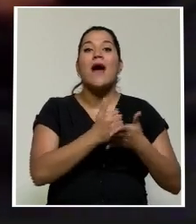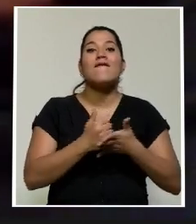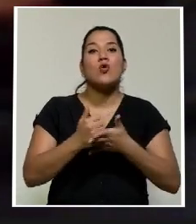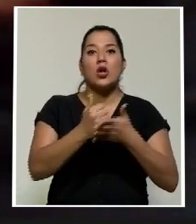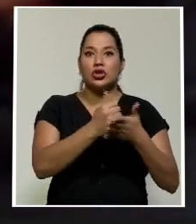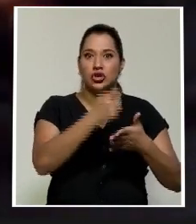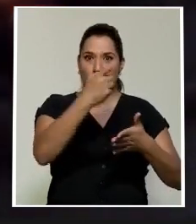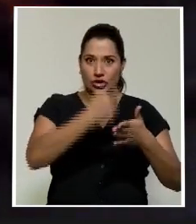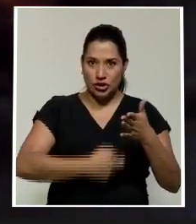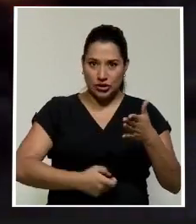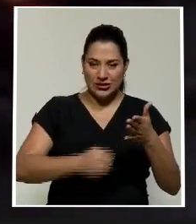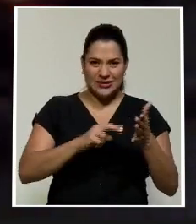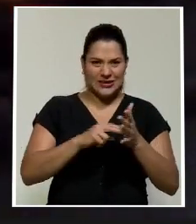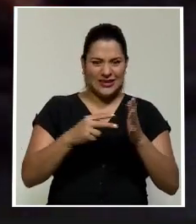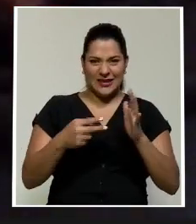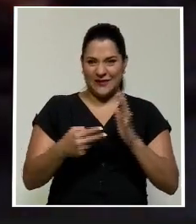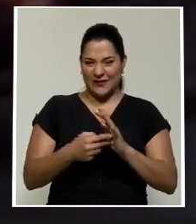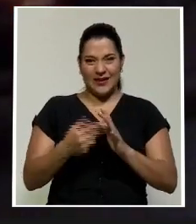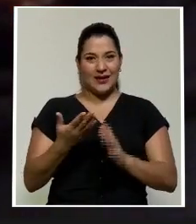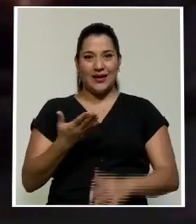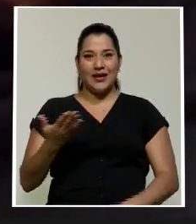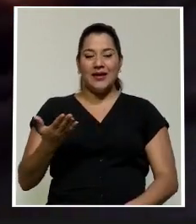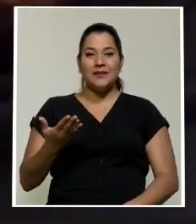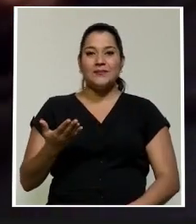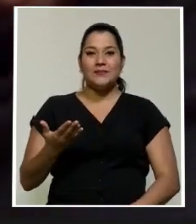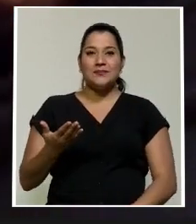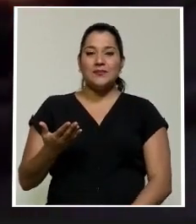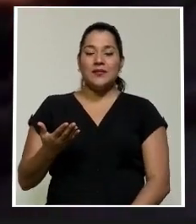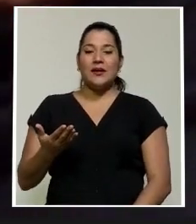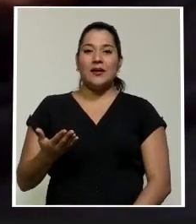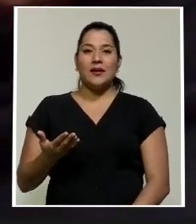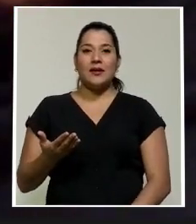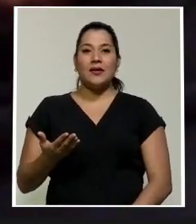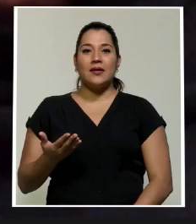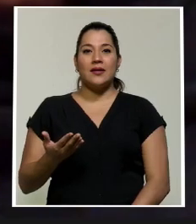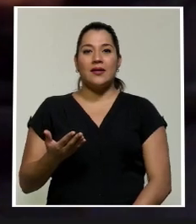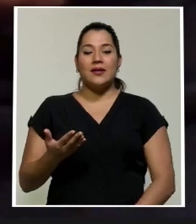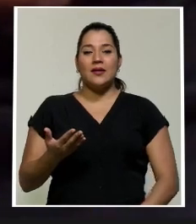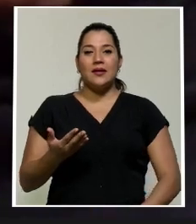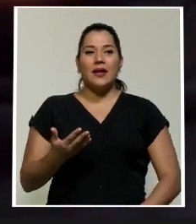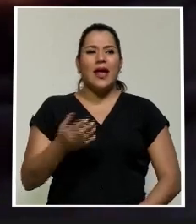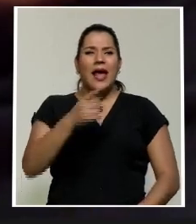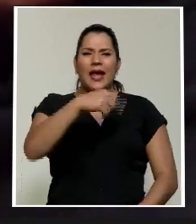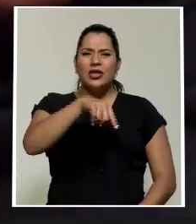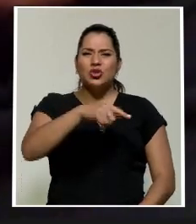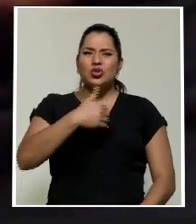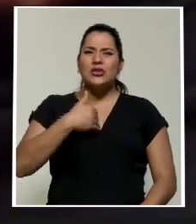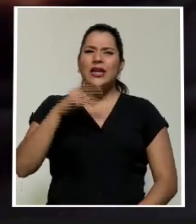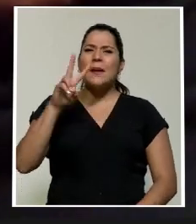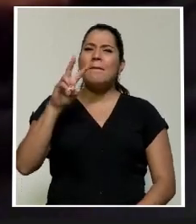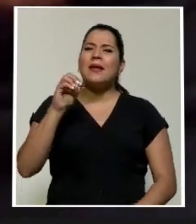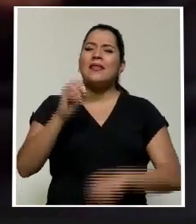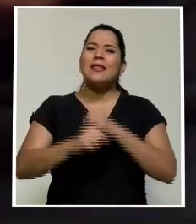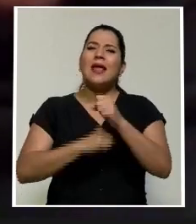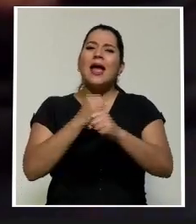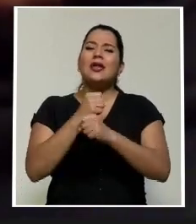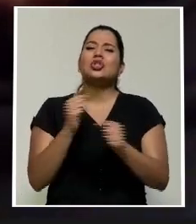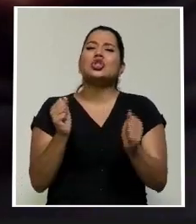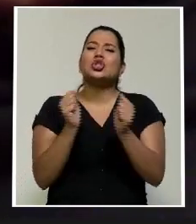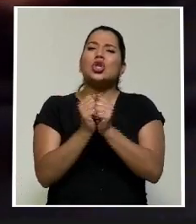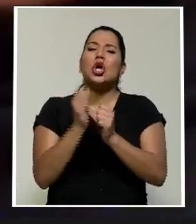Es decir, llamar después de ICIJ tiene 20 años de experiencia en